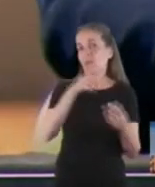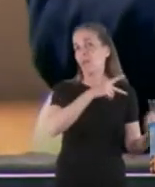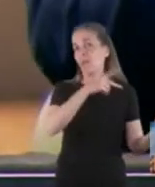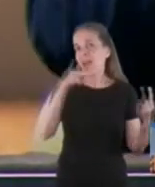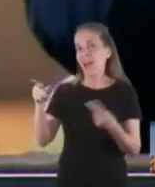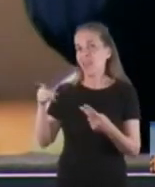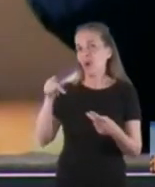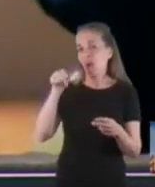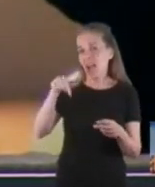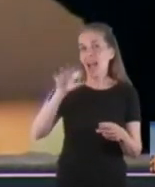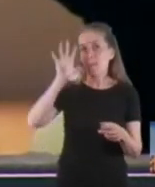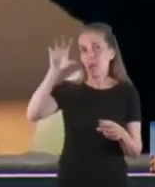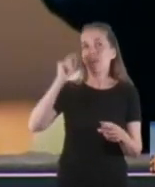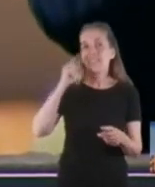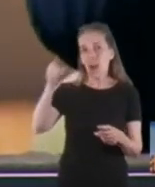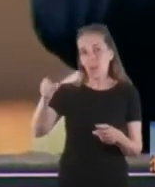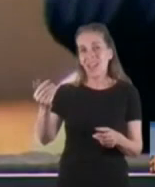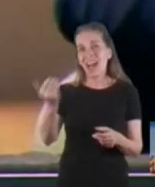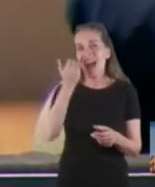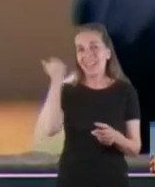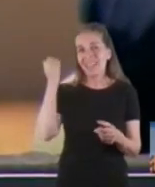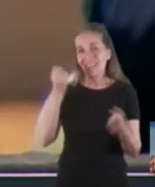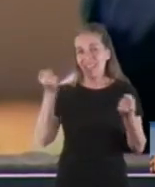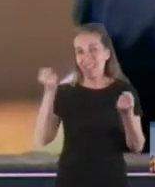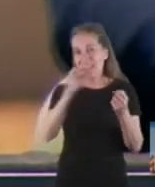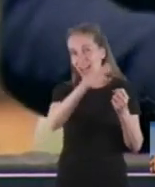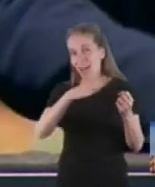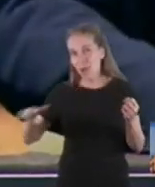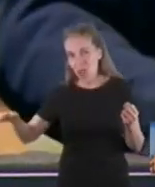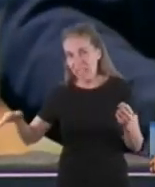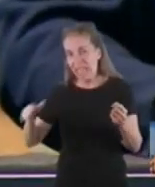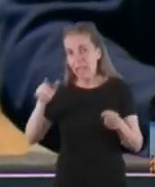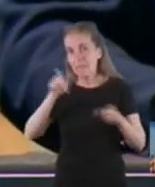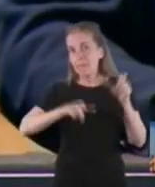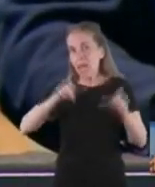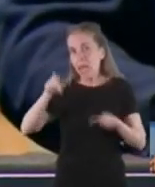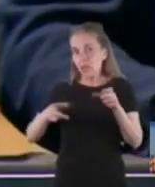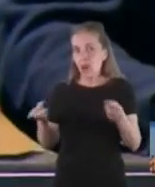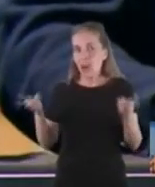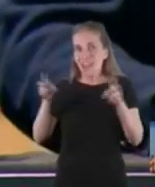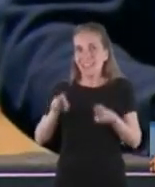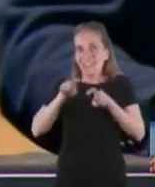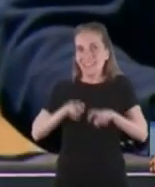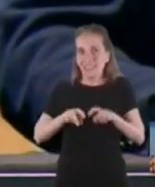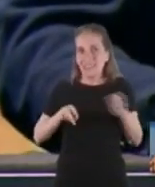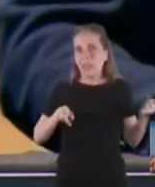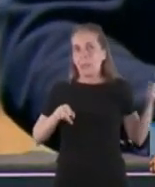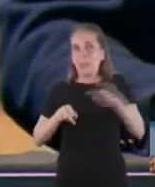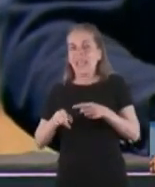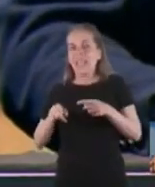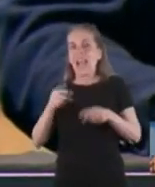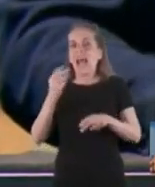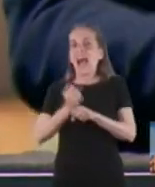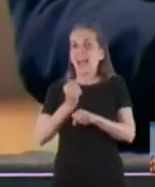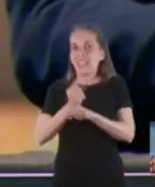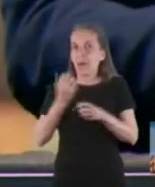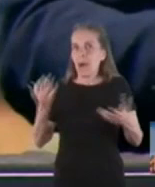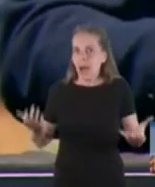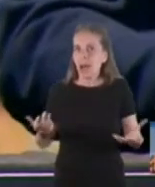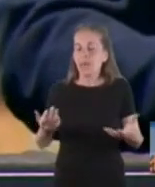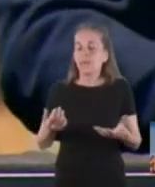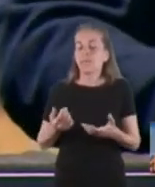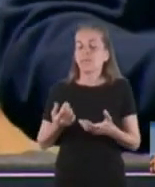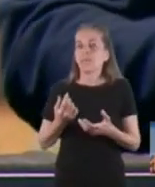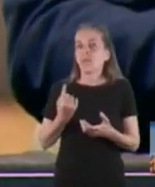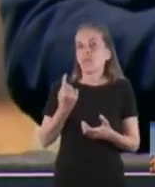Luis, tuvieron un accidente personas que venían a trabajar, a organizar este acto.